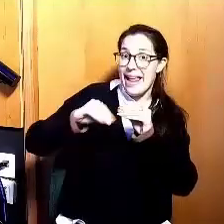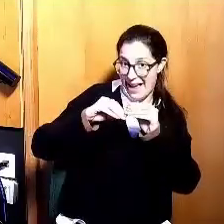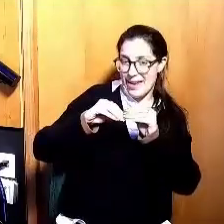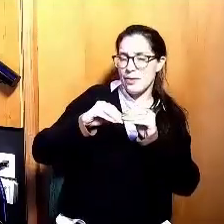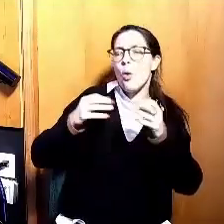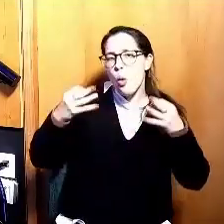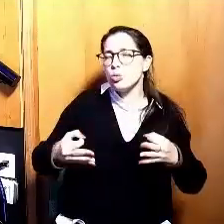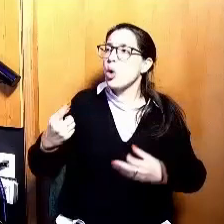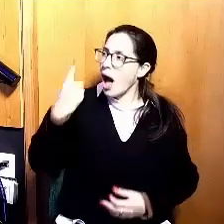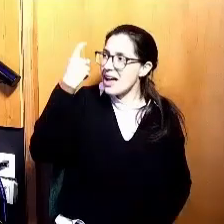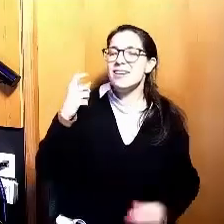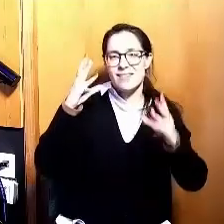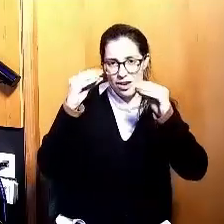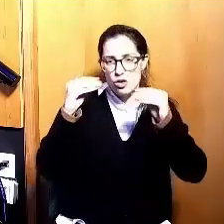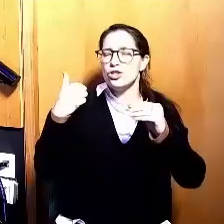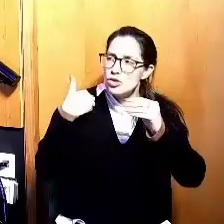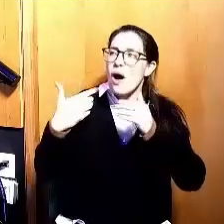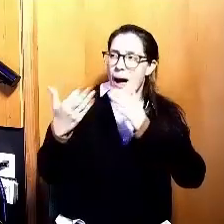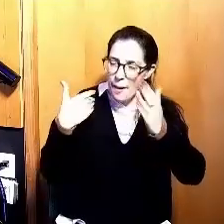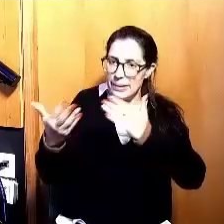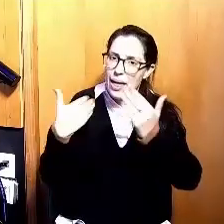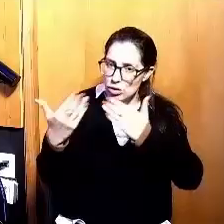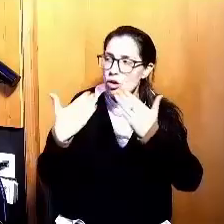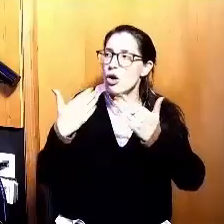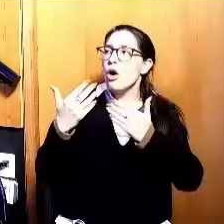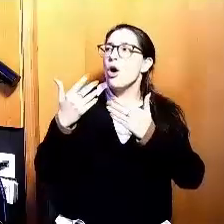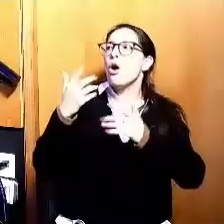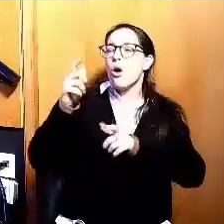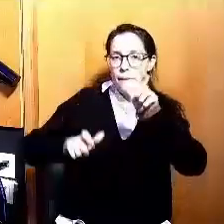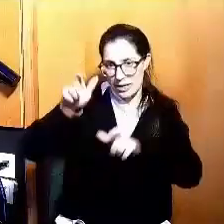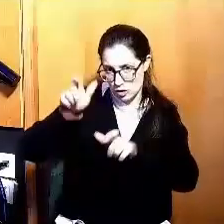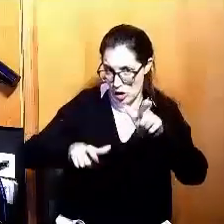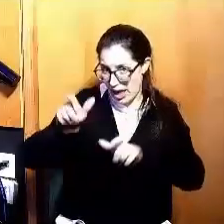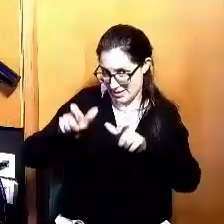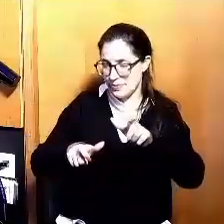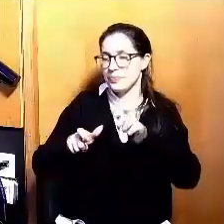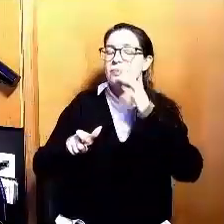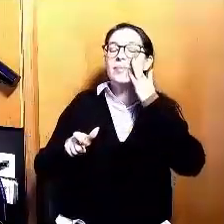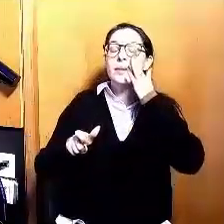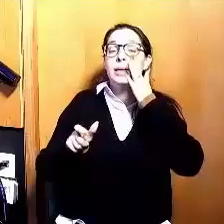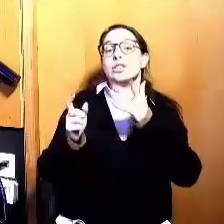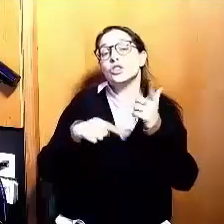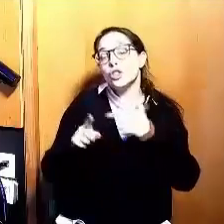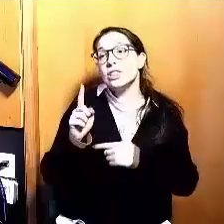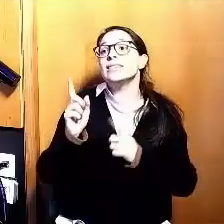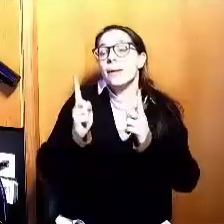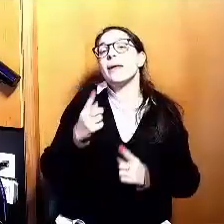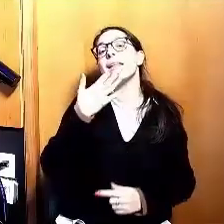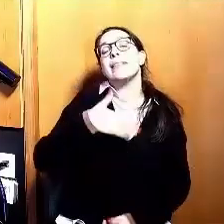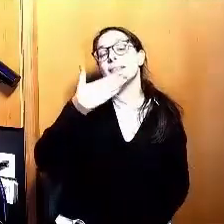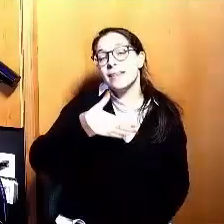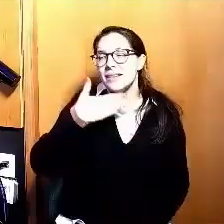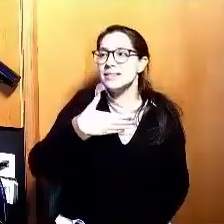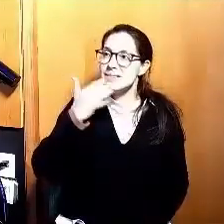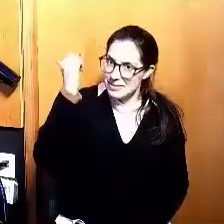en Funfun estaba charlando con gente que no estuvo estos 10 años. Y entonces también entender que